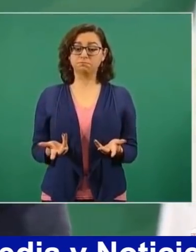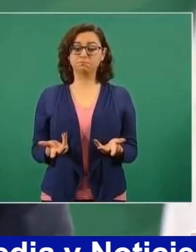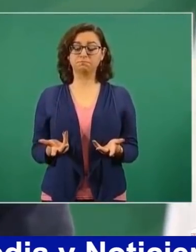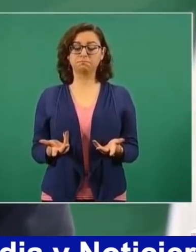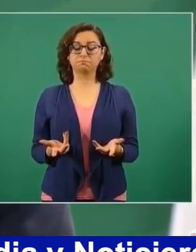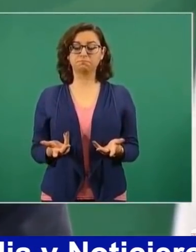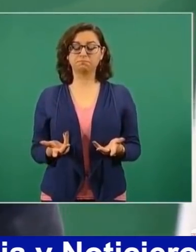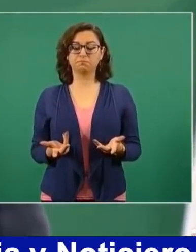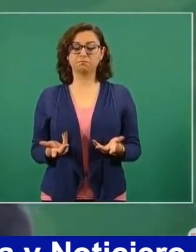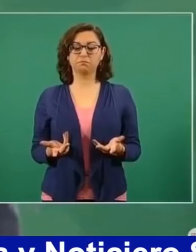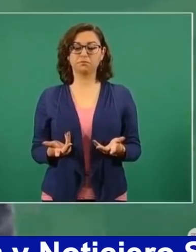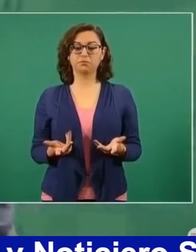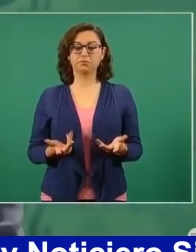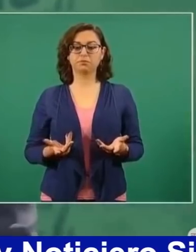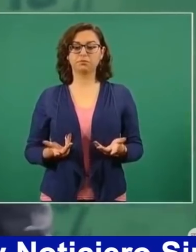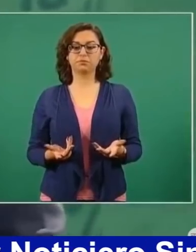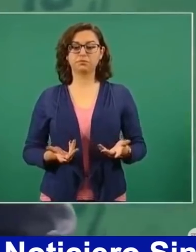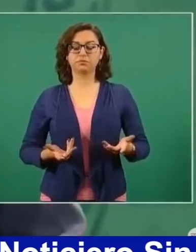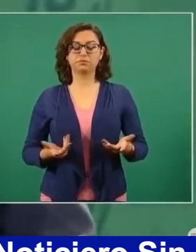desde